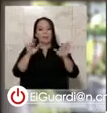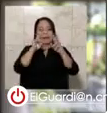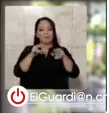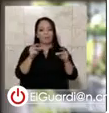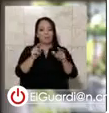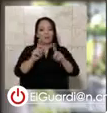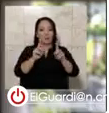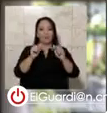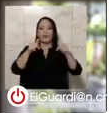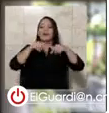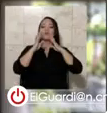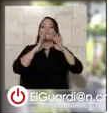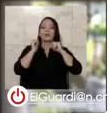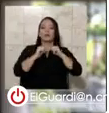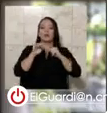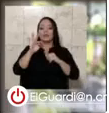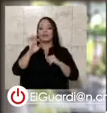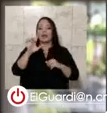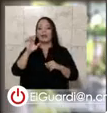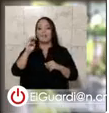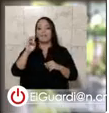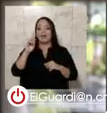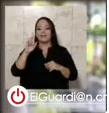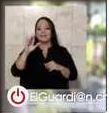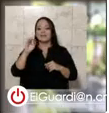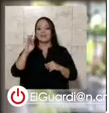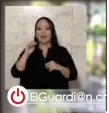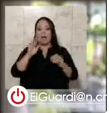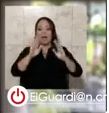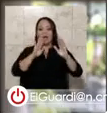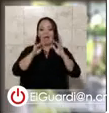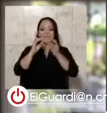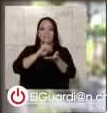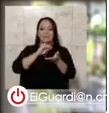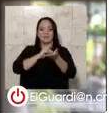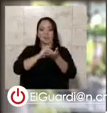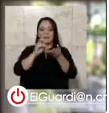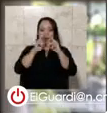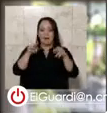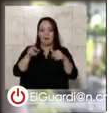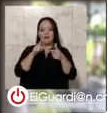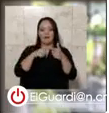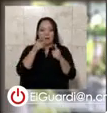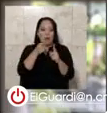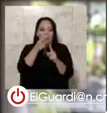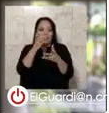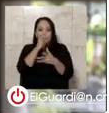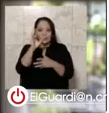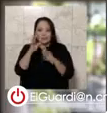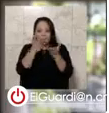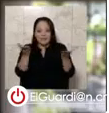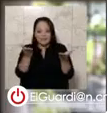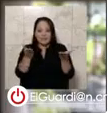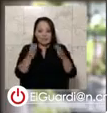rápida. Aquí estamos hablando de telemedicina, que es a lo que estamos aspirando, que los costarricenses en todo el territorio nacional